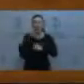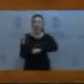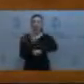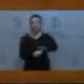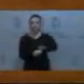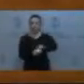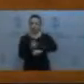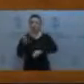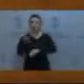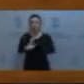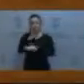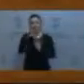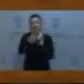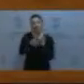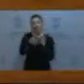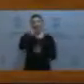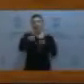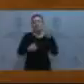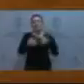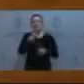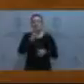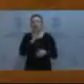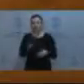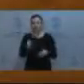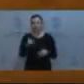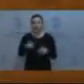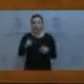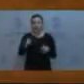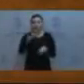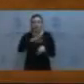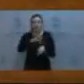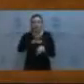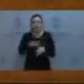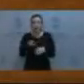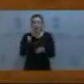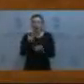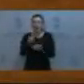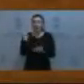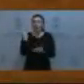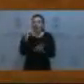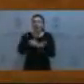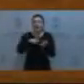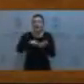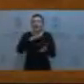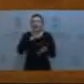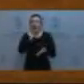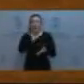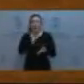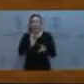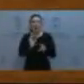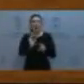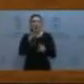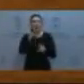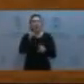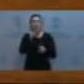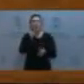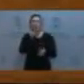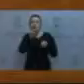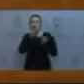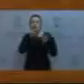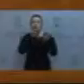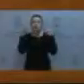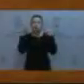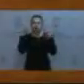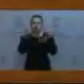la calidad de la leche? ¿Dónde un seguro de rentas o un simple buzón de sugerencias? ¿Qué pasa con la movilización de tierras en